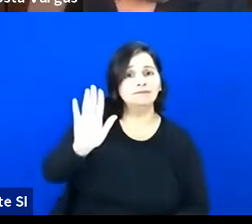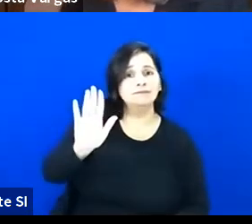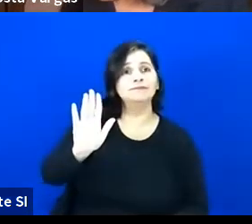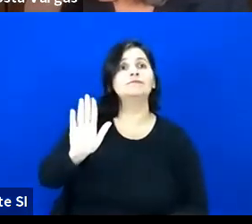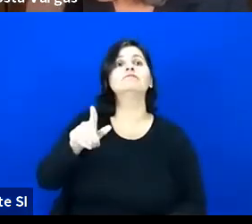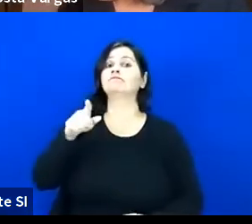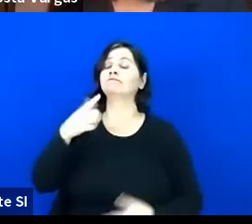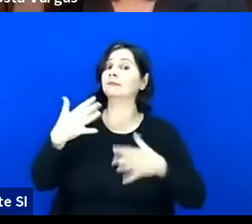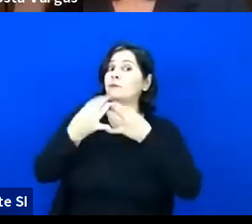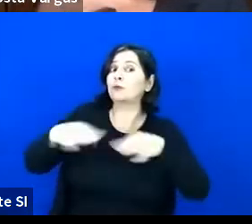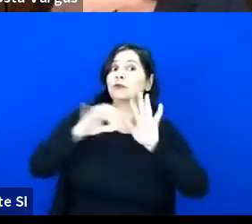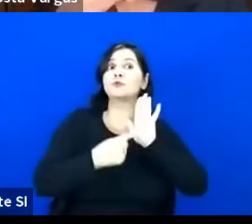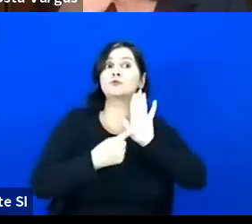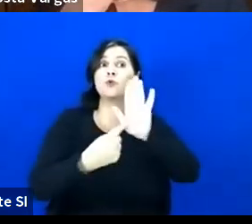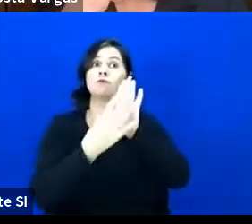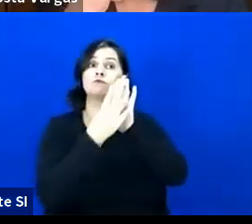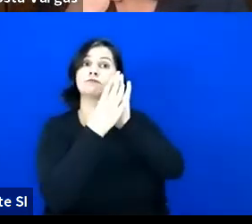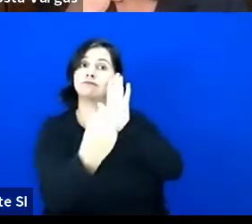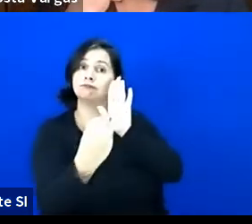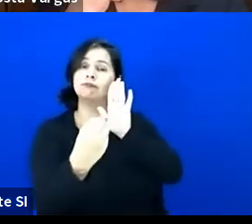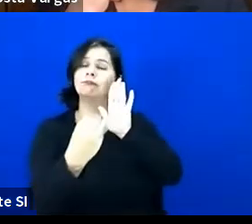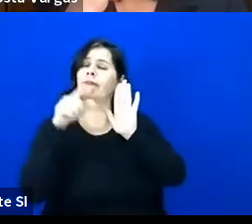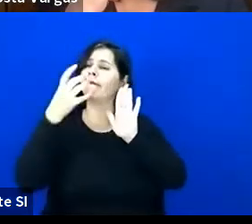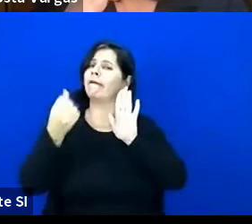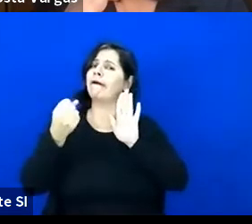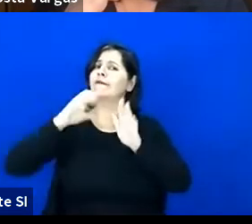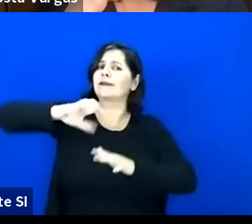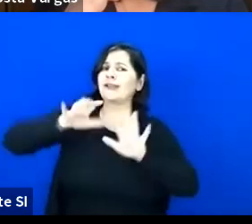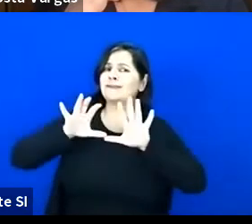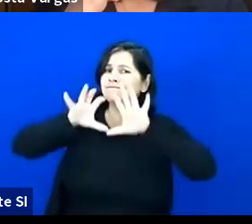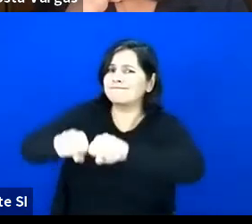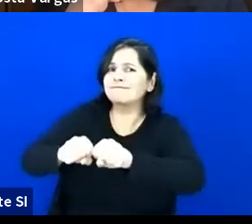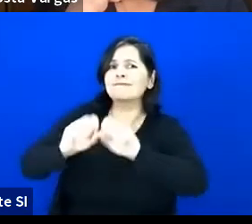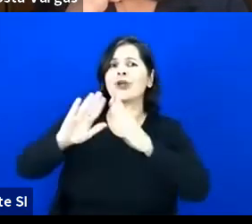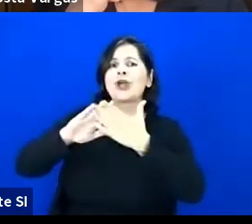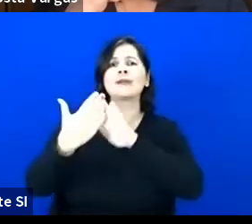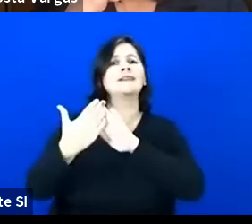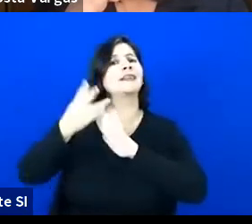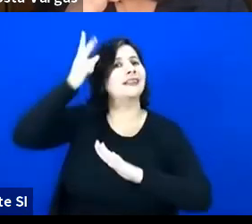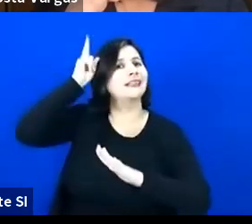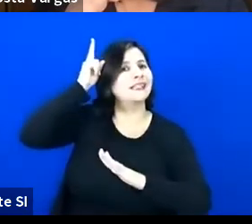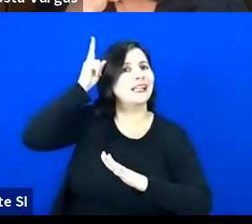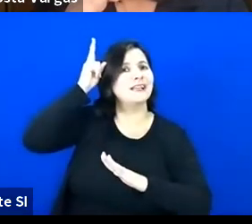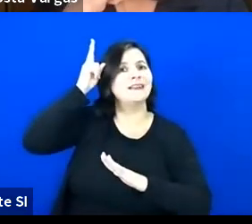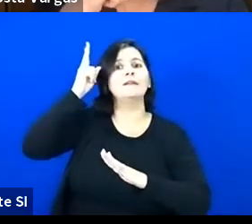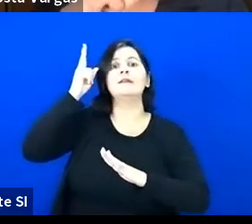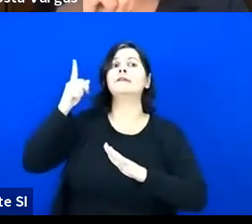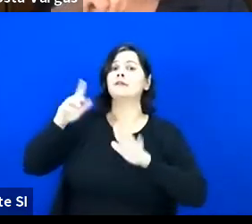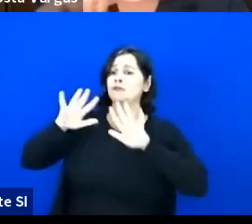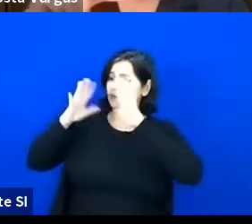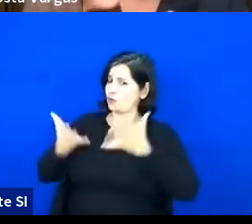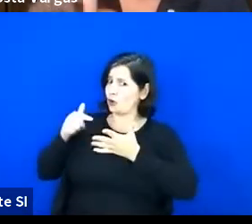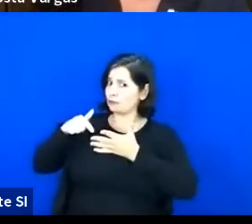colonial se esté reforzando en el mundo y que ese modelo colonial de alguna